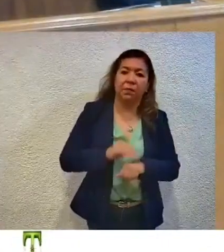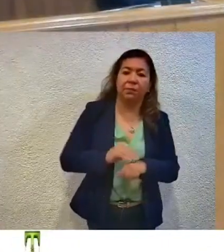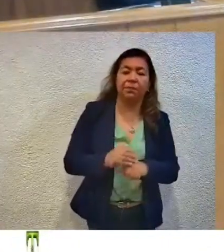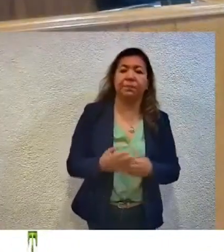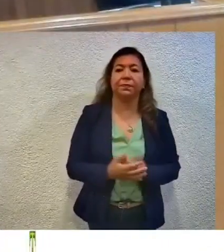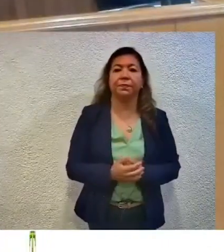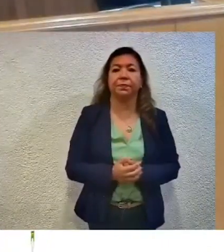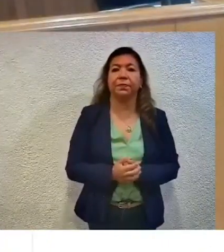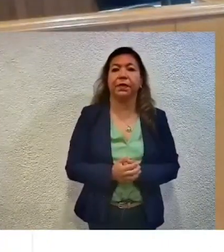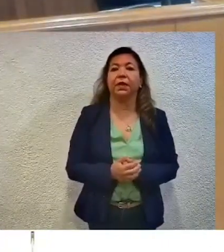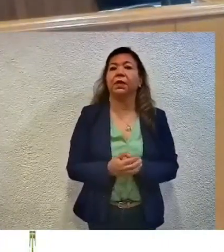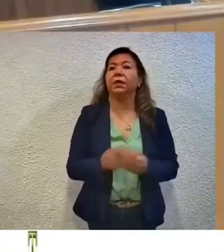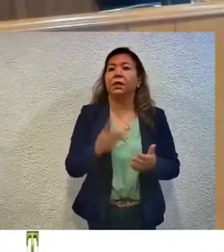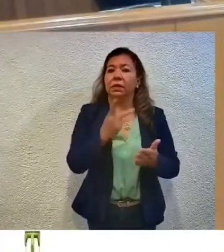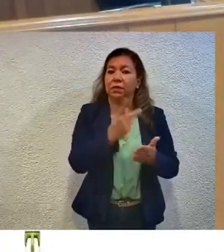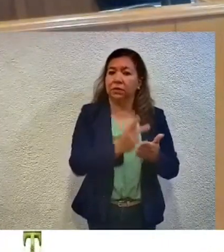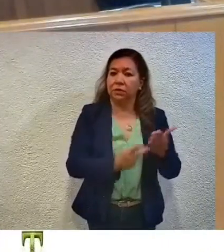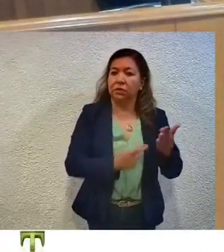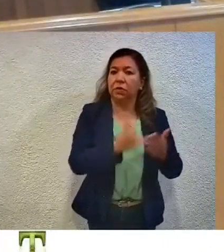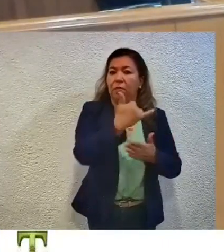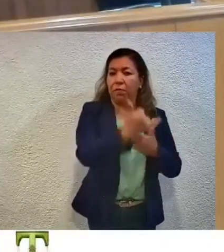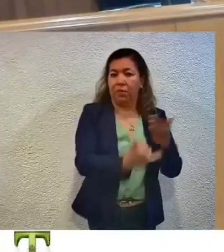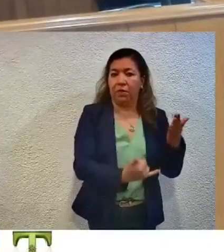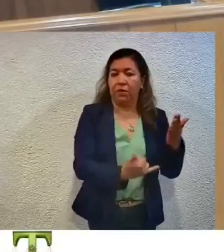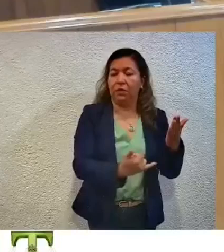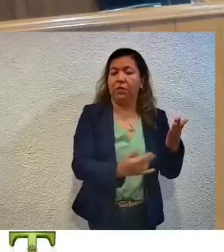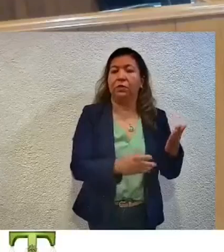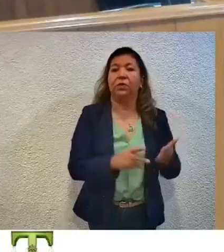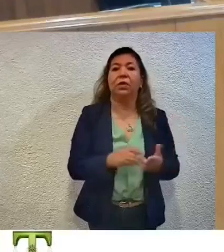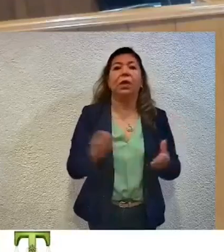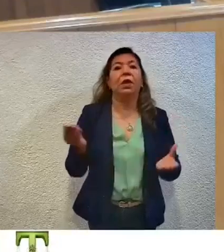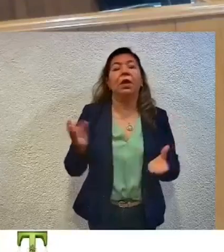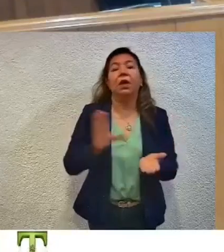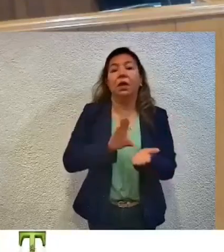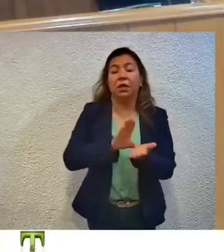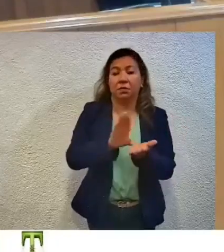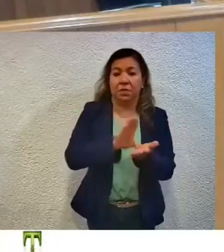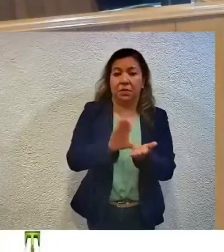me permito dar cuenta dentro de los autos del expediente TE-RAP,